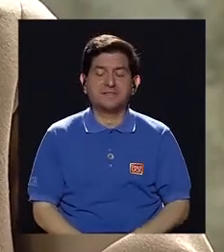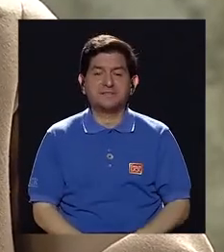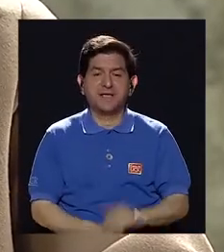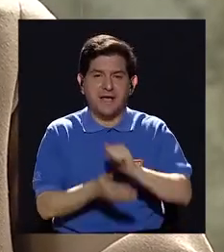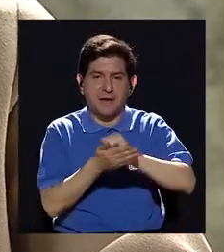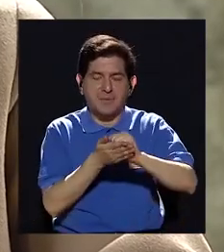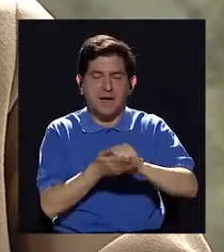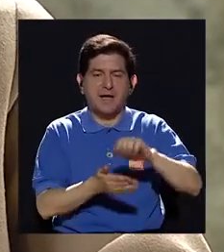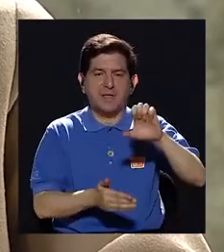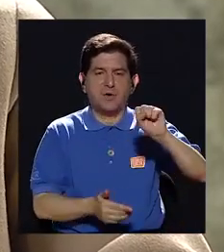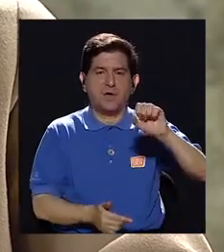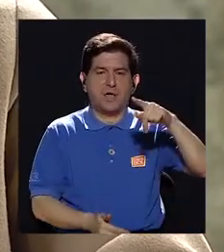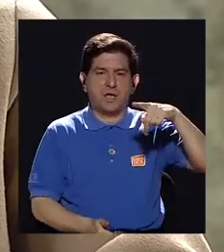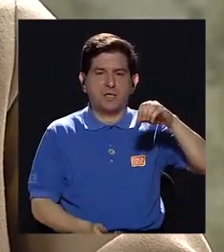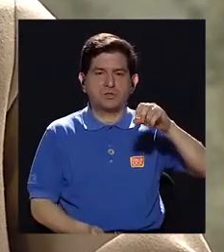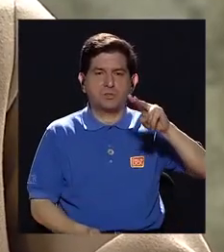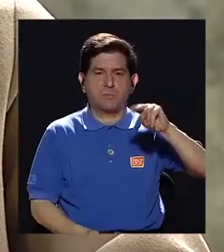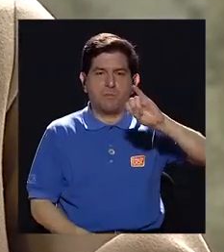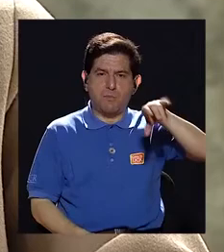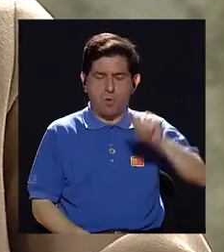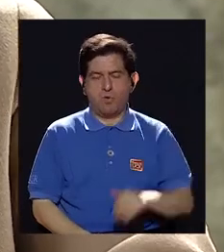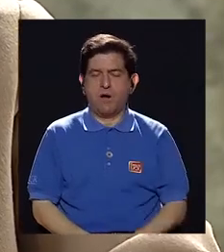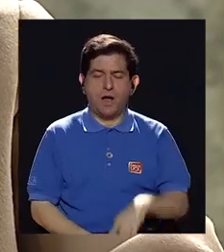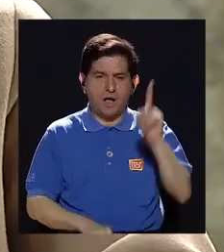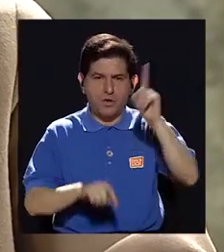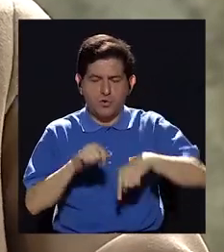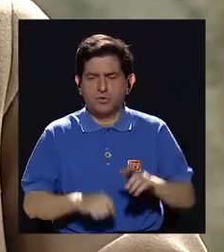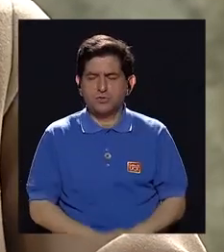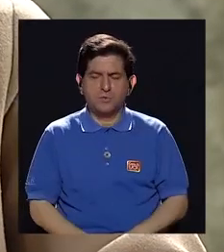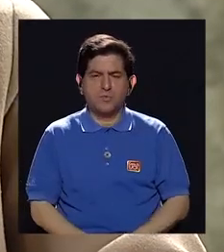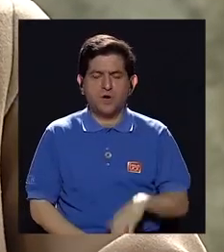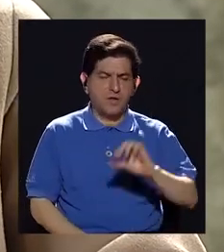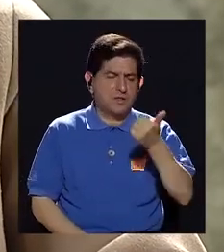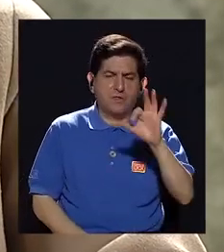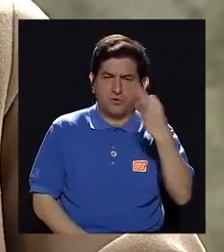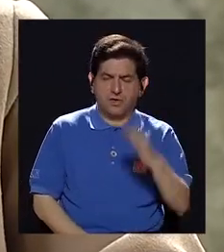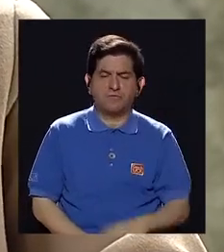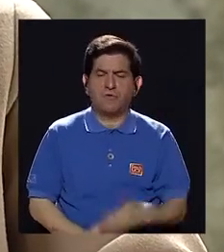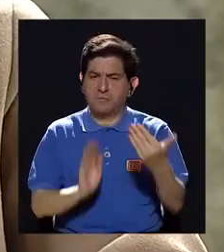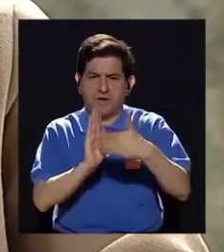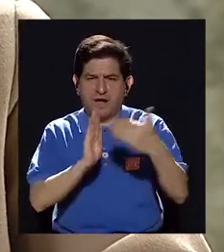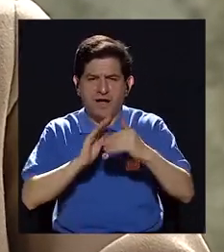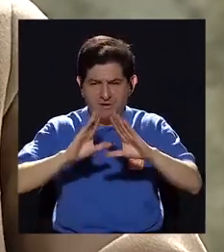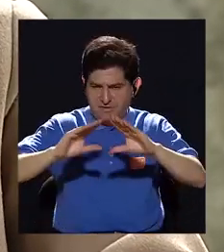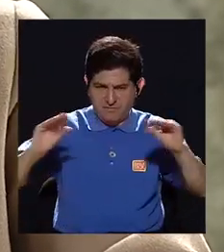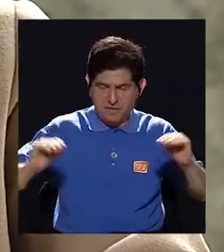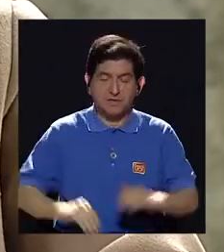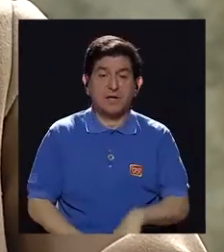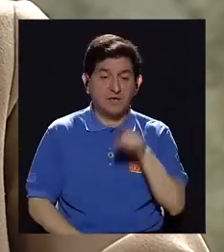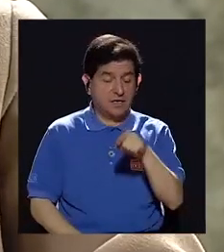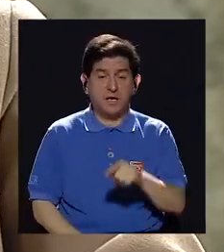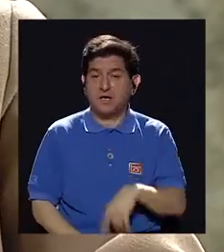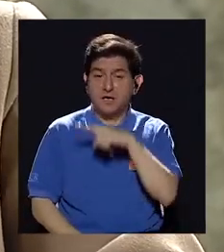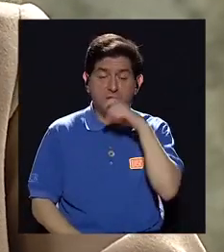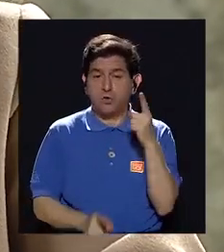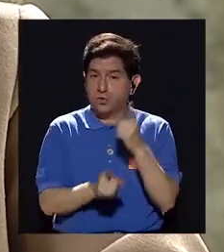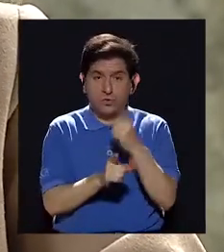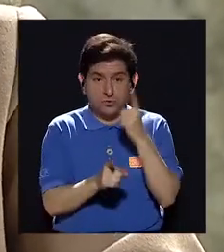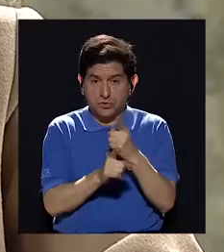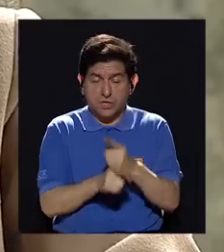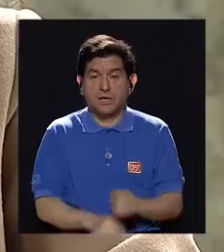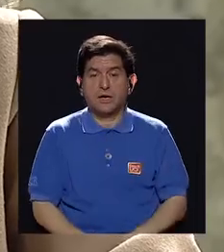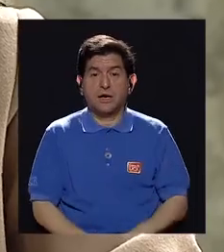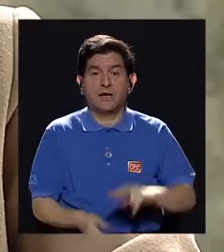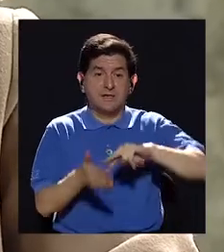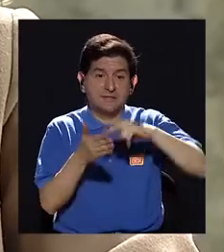baño de esponja, no puede ser un baño de aspersión porque si no vamos a tener problemas con el colchón. Y si el colchón no se seca en forma correcta, que ese